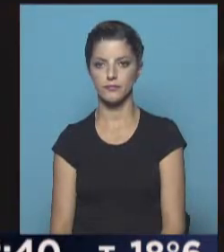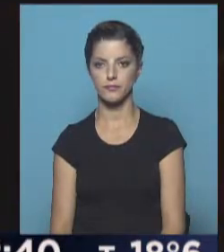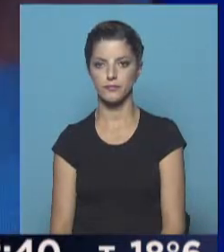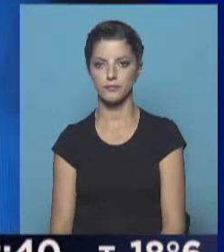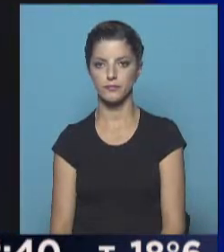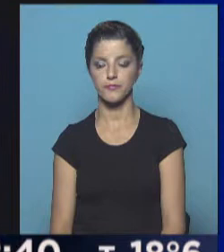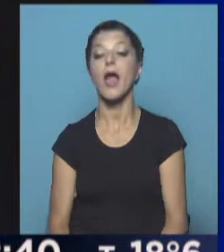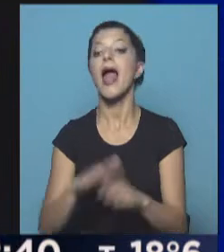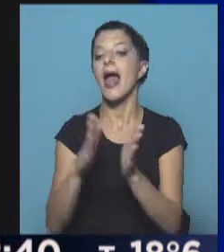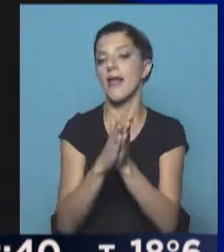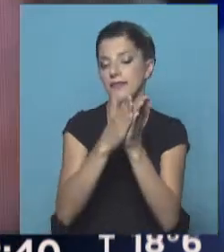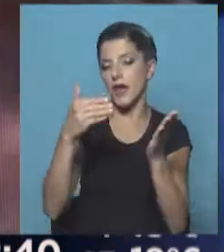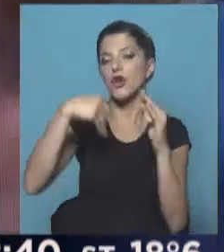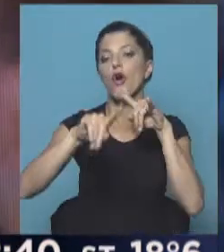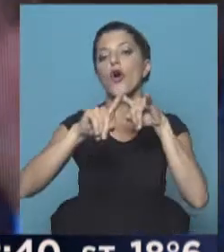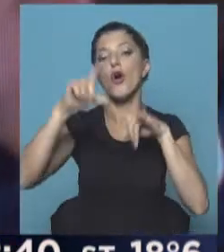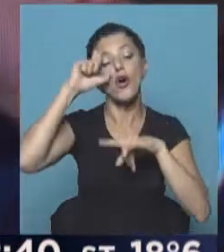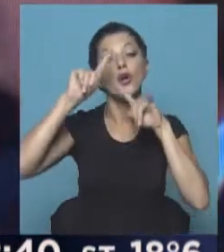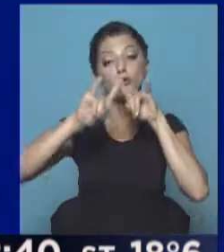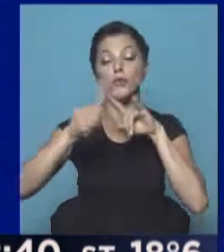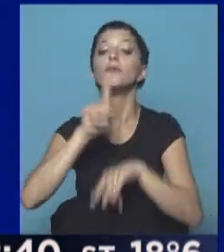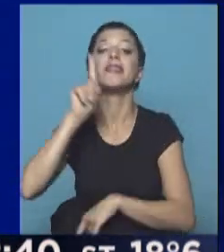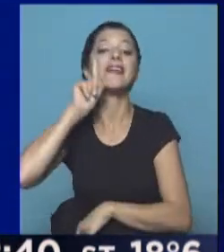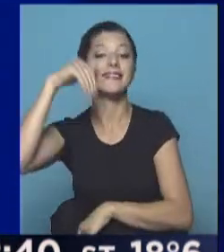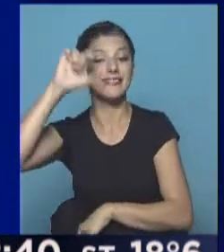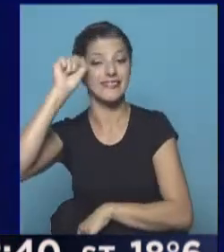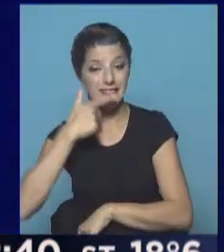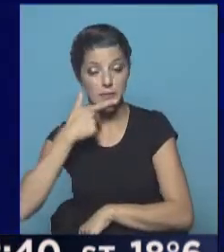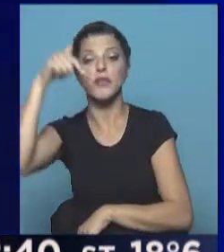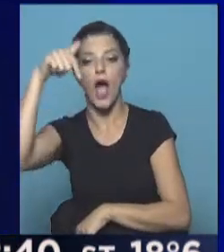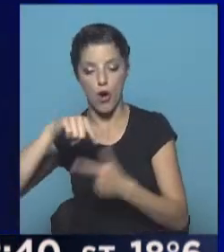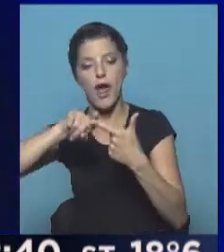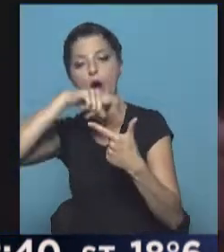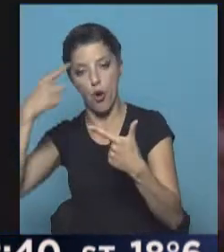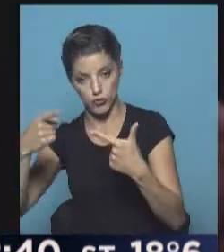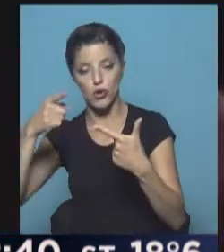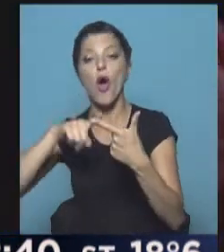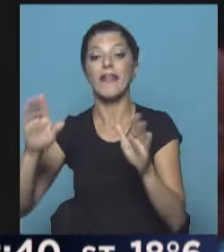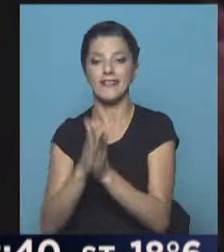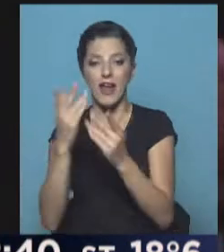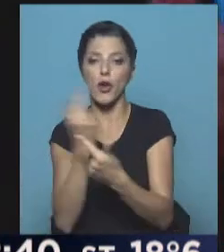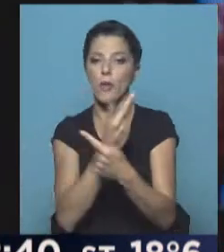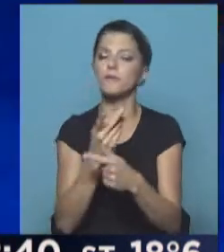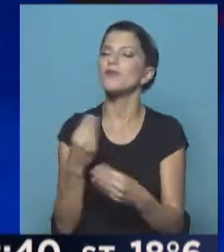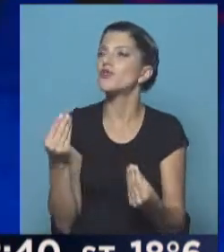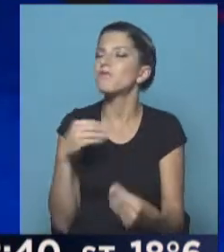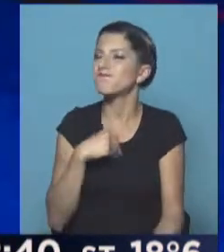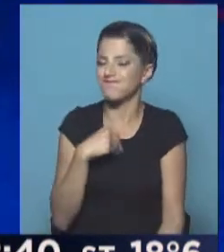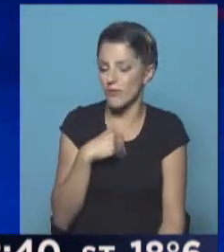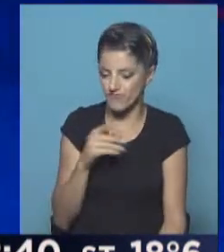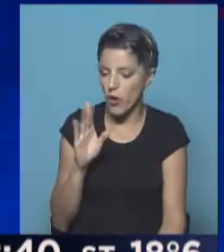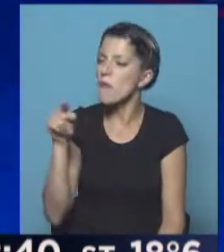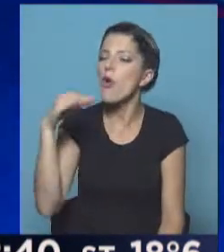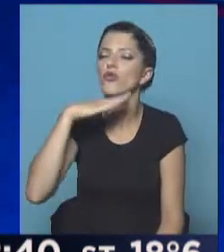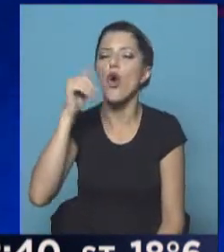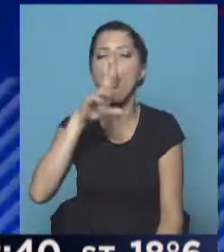El New York Times ya lo había hecho, esta semana lo hizo el Washington Post, que está apoyando la candidatura de la demócrata Hillary Clinton. Yo no sé, Jorge, qué sensación tenés vos, pero